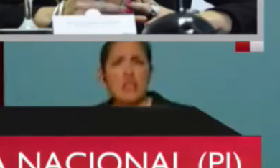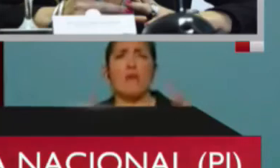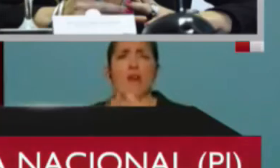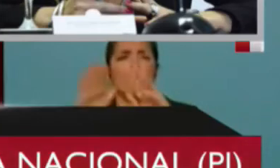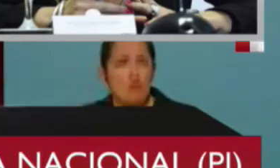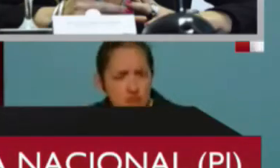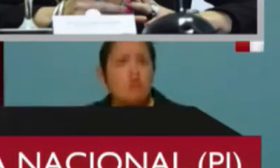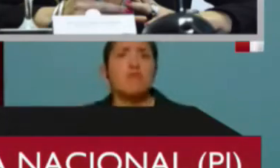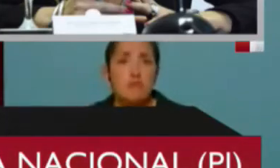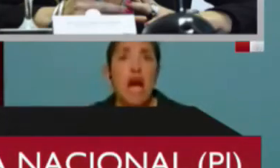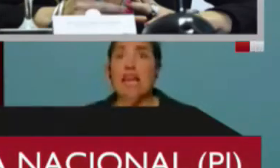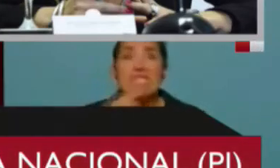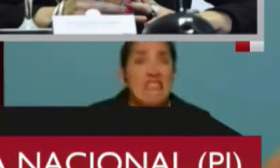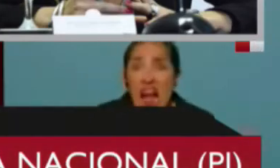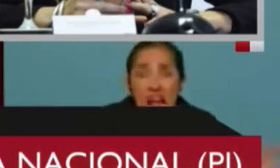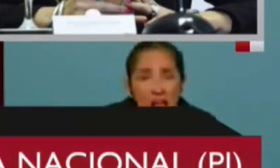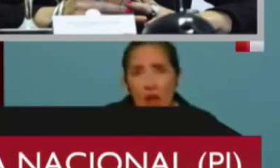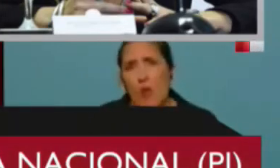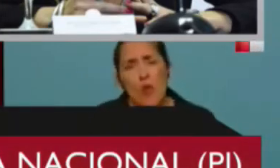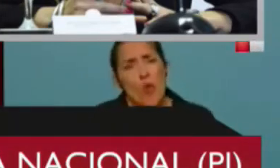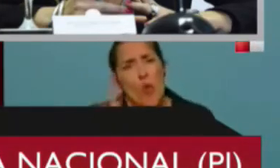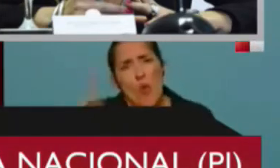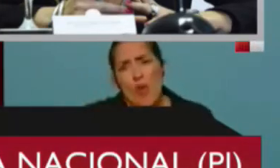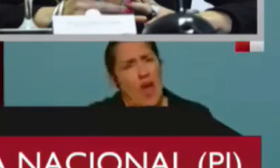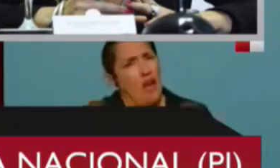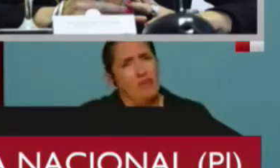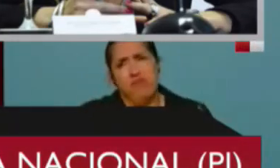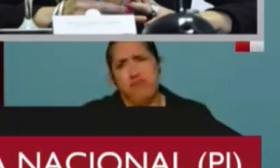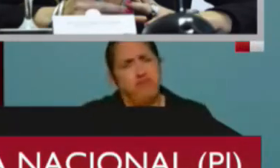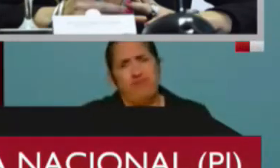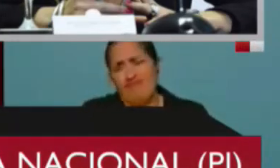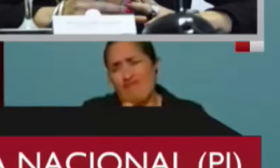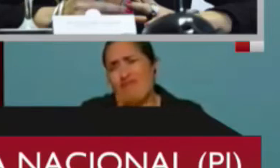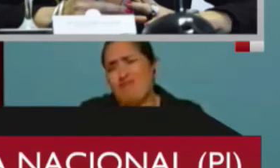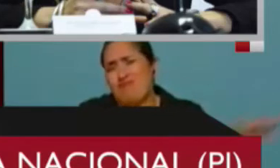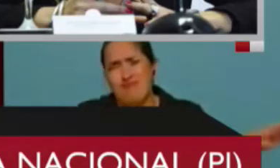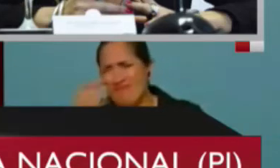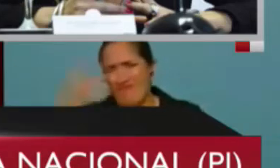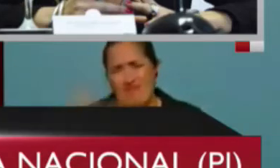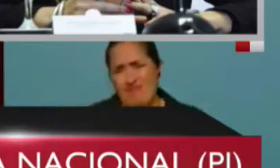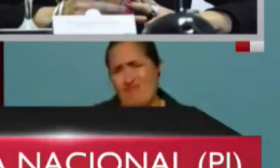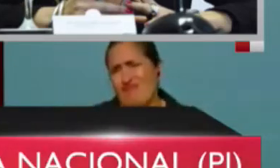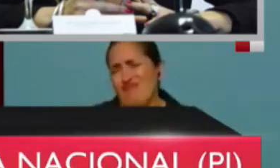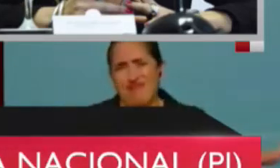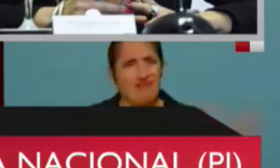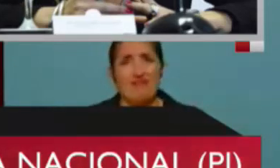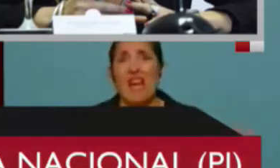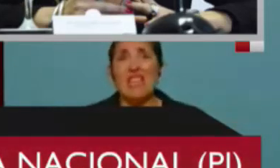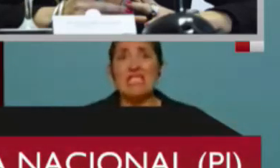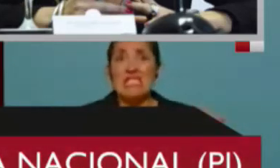no solamente con la toma de deuda, sino también lo que pasó con el ARA San Juan, al que hoy hizo